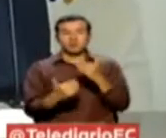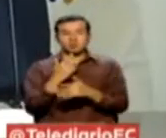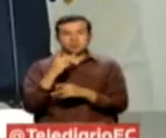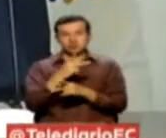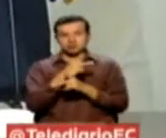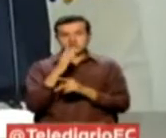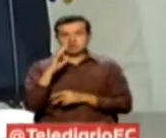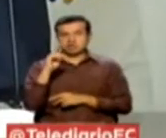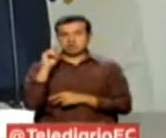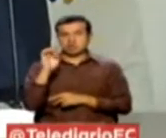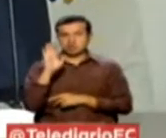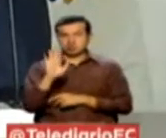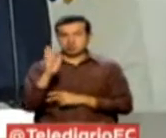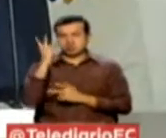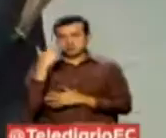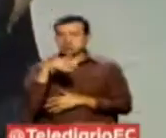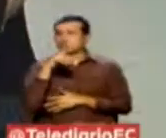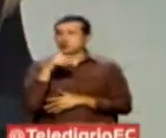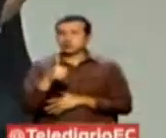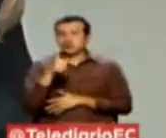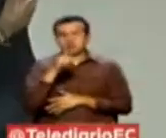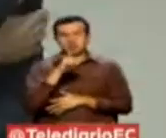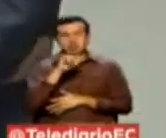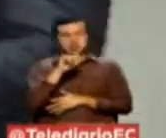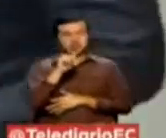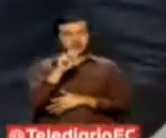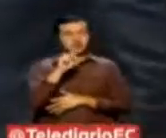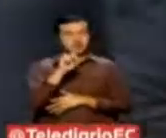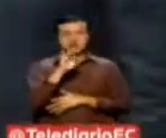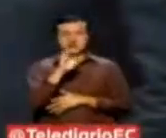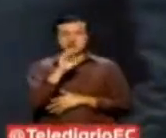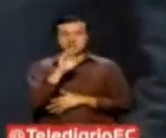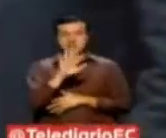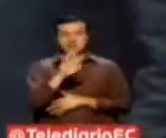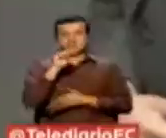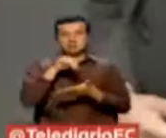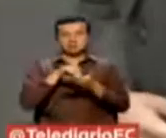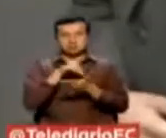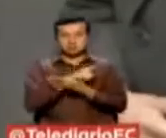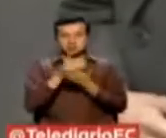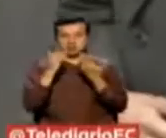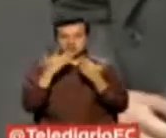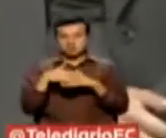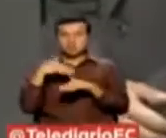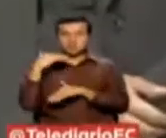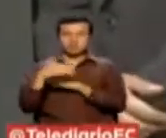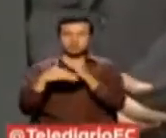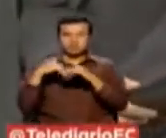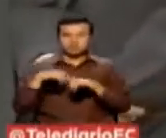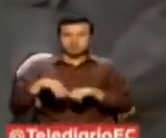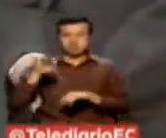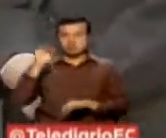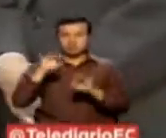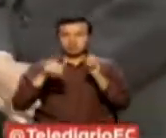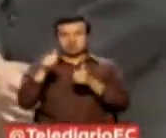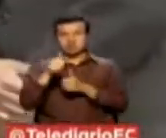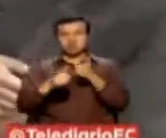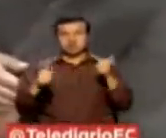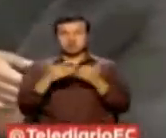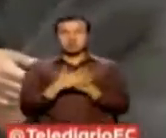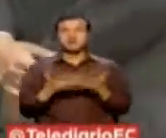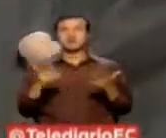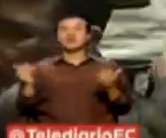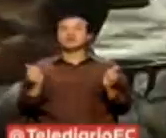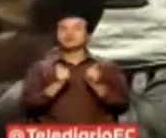Consejo Nacional Electoral, presidido por Diana Atamaín e integrado esta semana. El proceso de selección de candidaturas